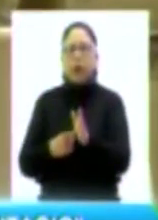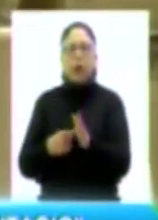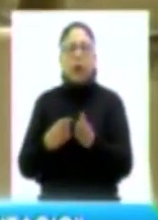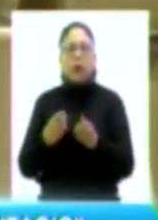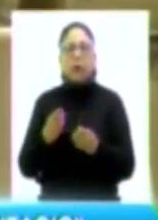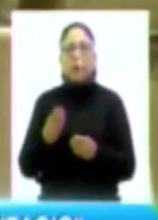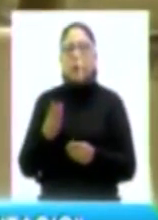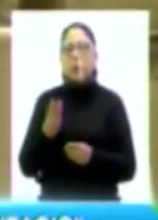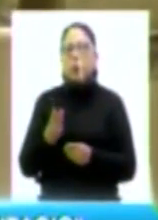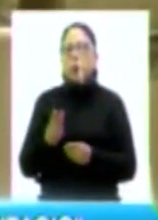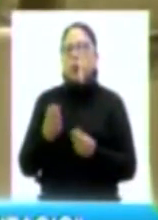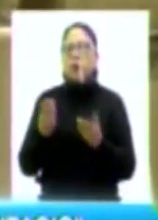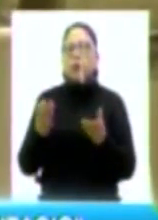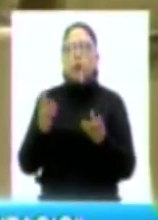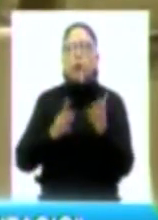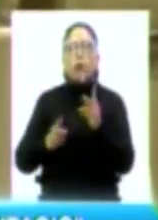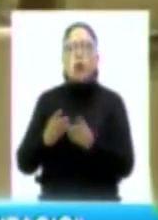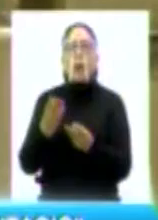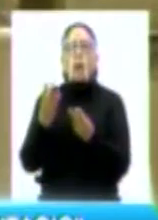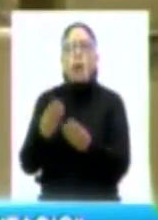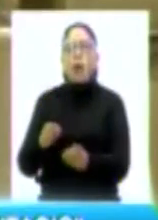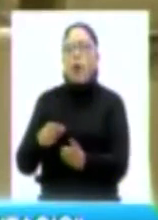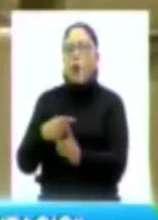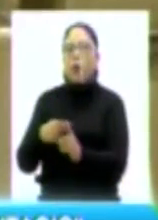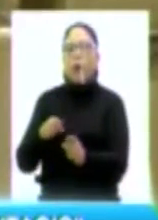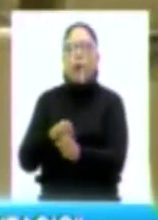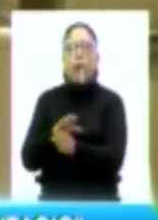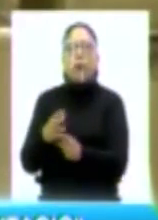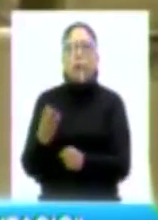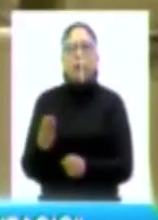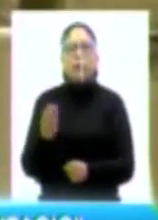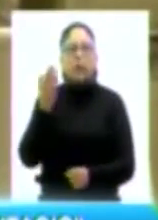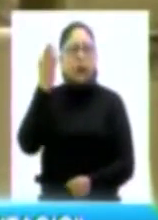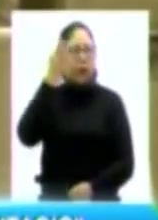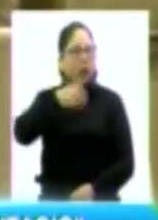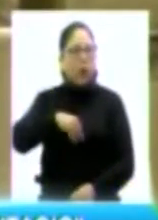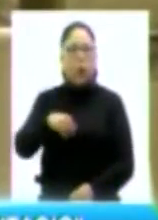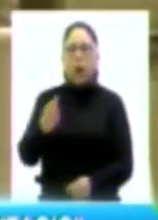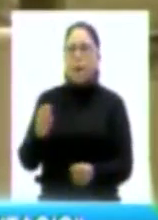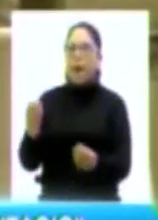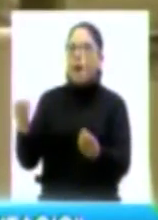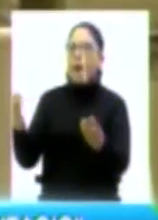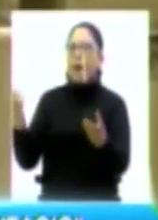y no se conocía de los casos que evidentemente se generaban